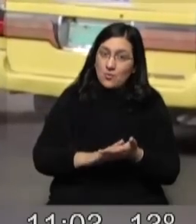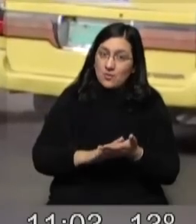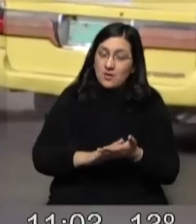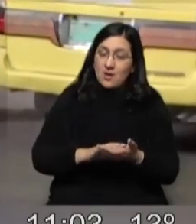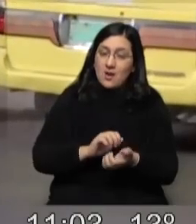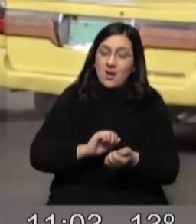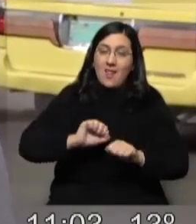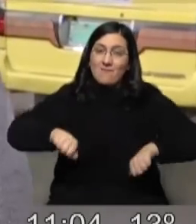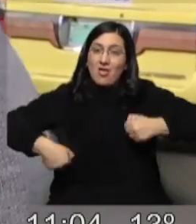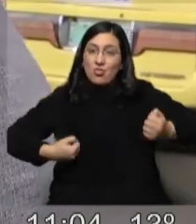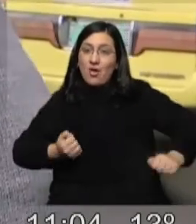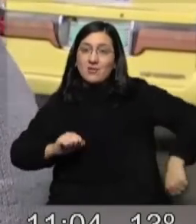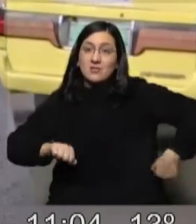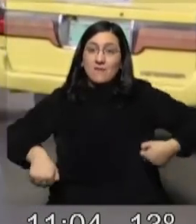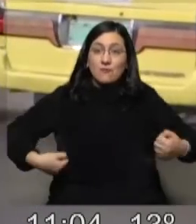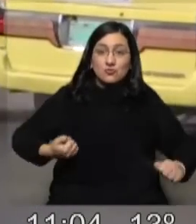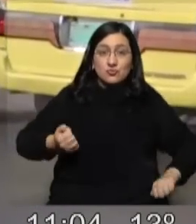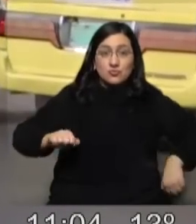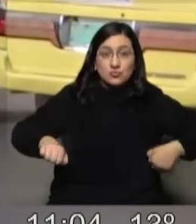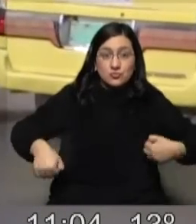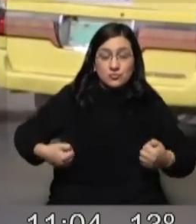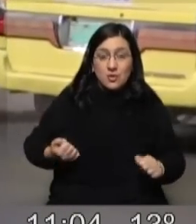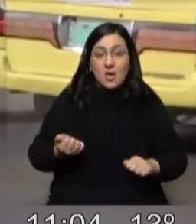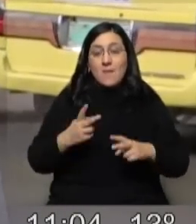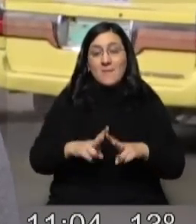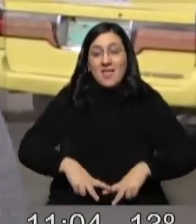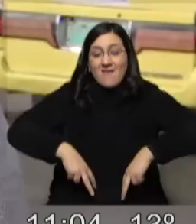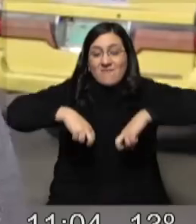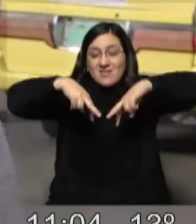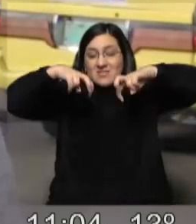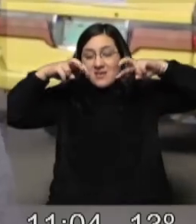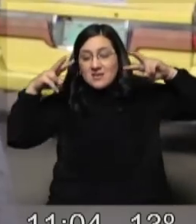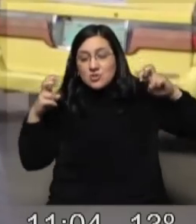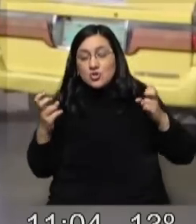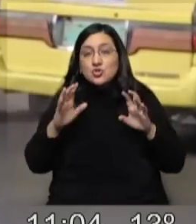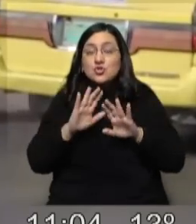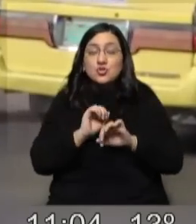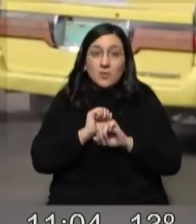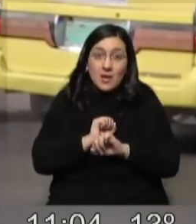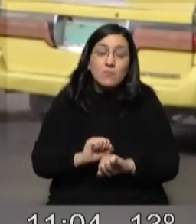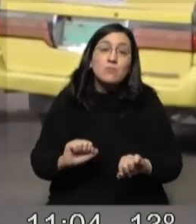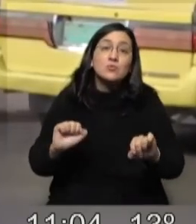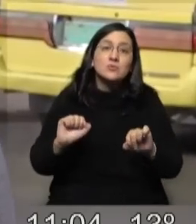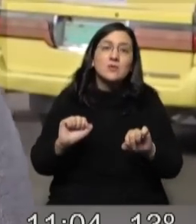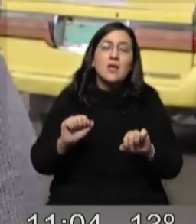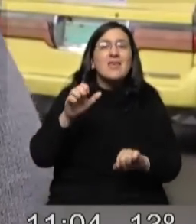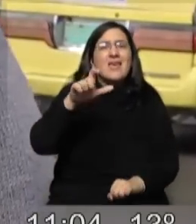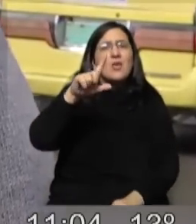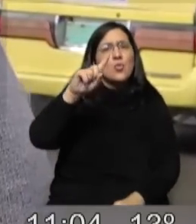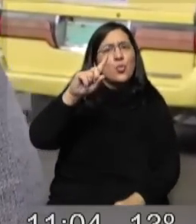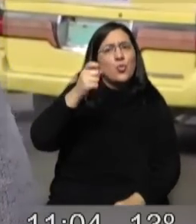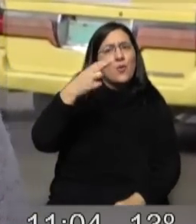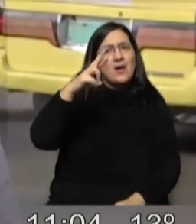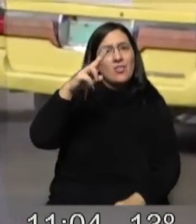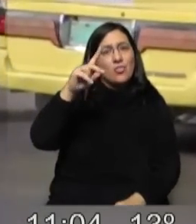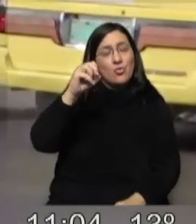sobre el lavado de activos para la investigación respecto a la posible imputación de Eduardo H. Ahí viajamos por